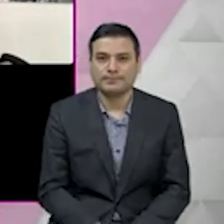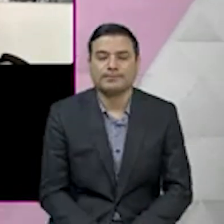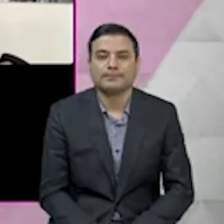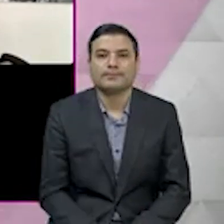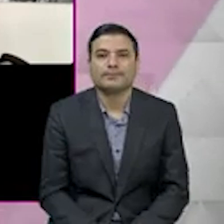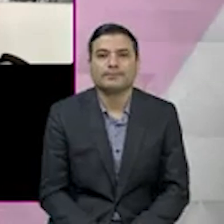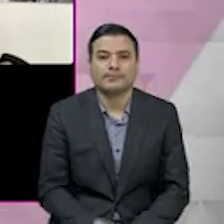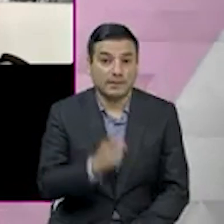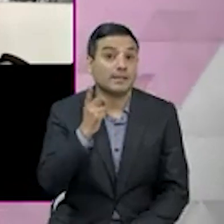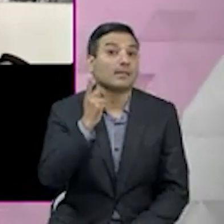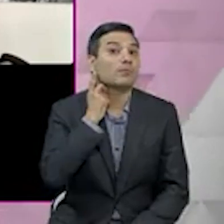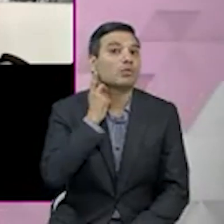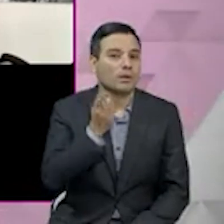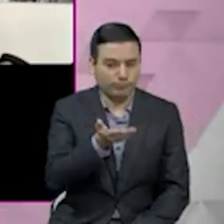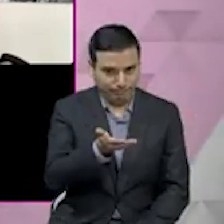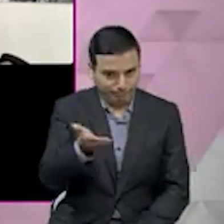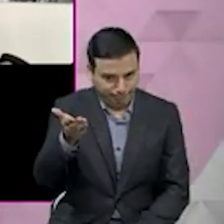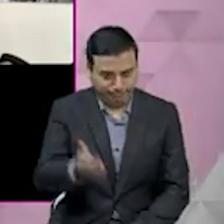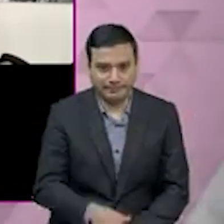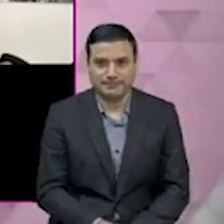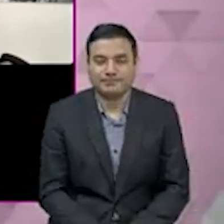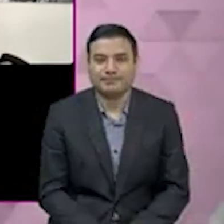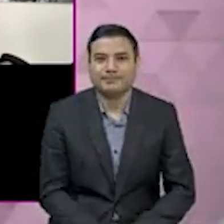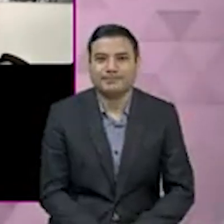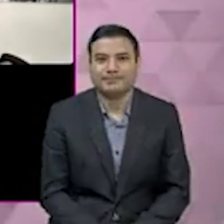Adelante, diputado.